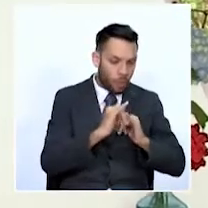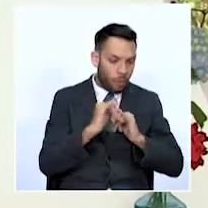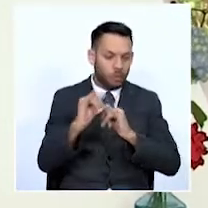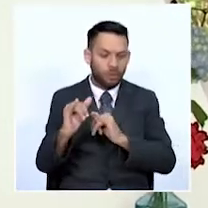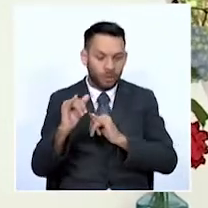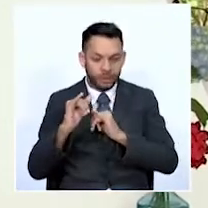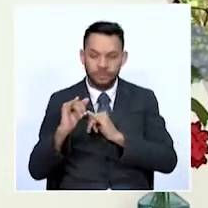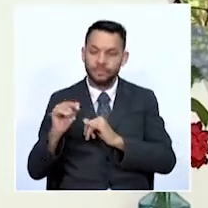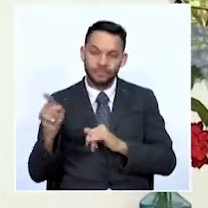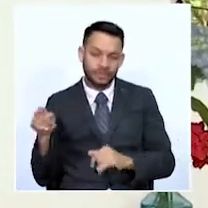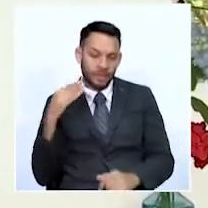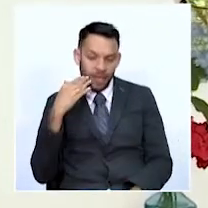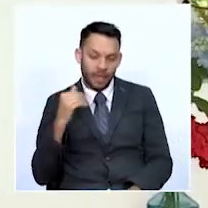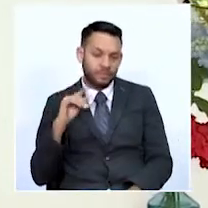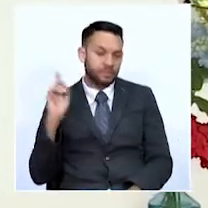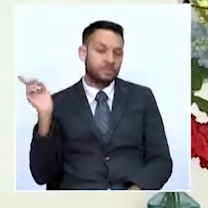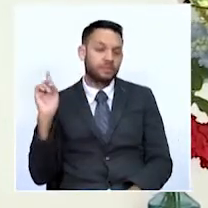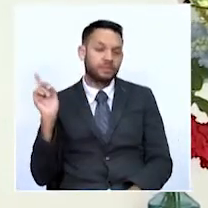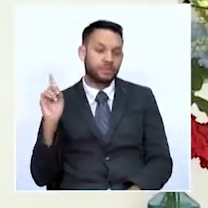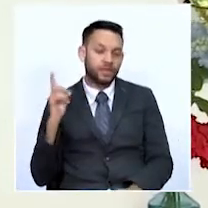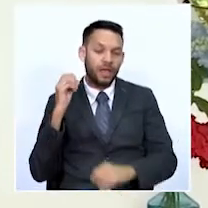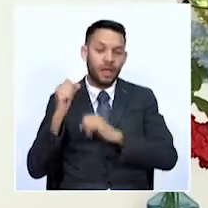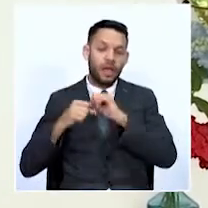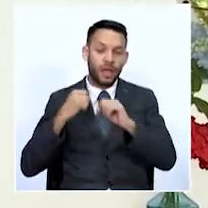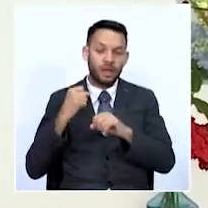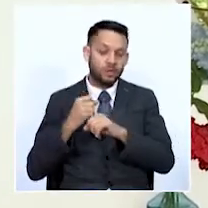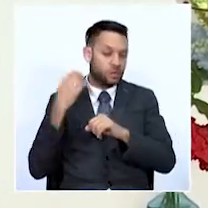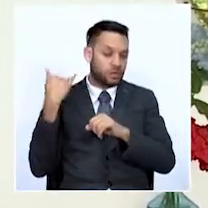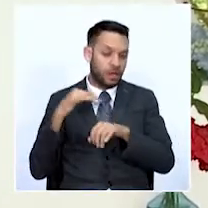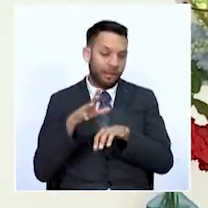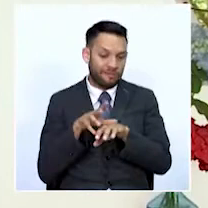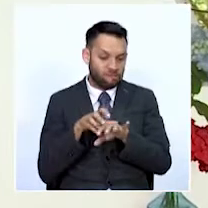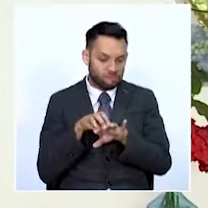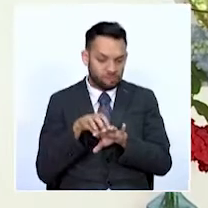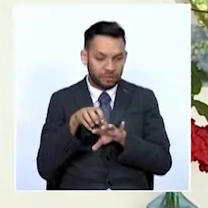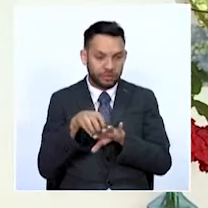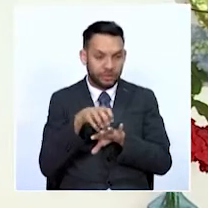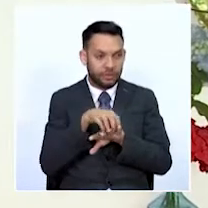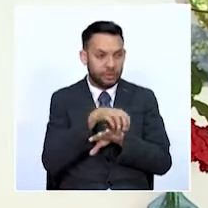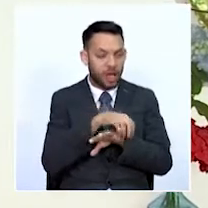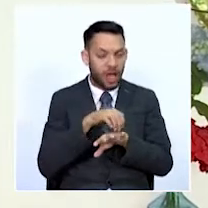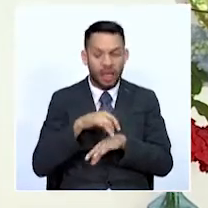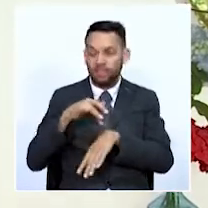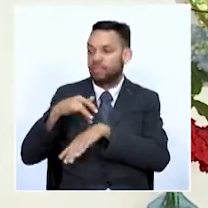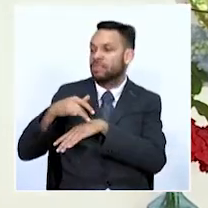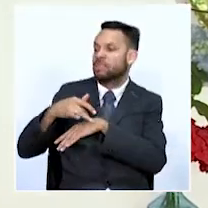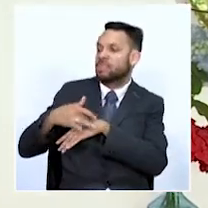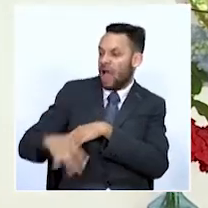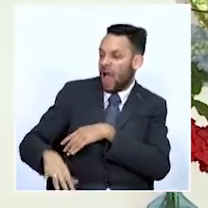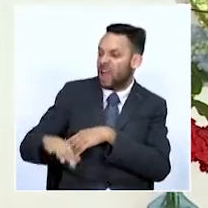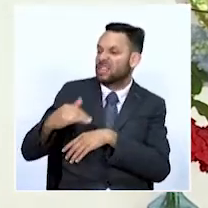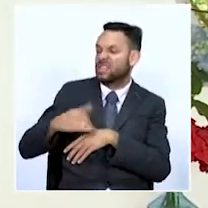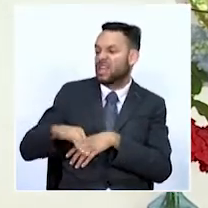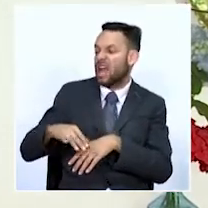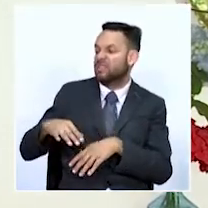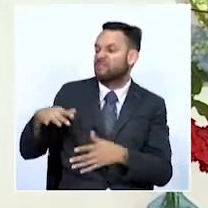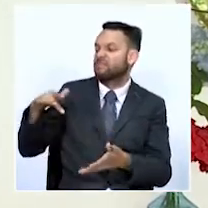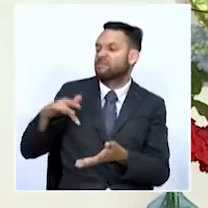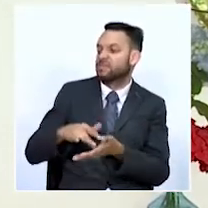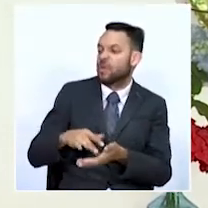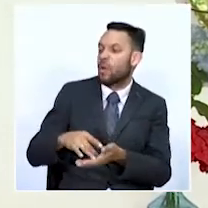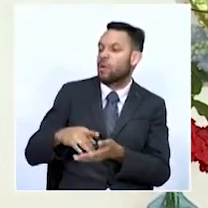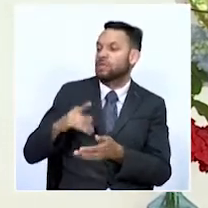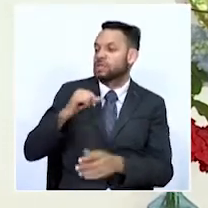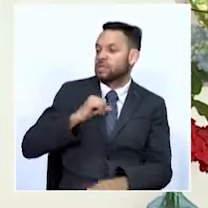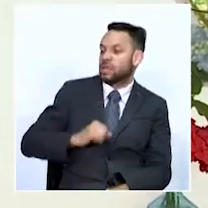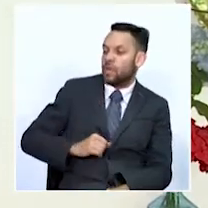ciertas deformidades. Pero nunca es tarde, porque muchos dirán, no, pero es que mire, ya llegó muy tarde, le operaron un